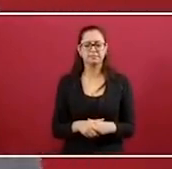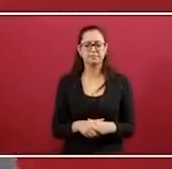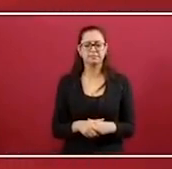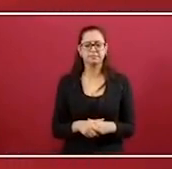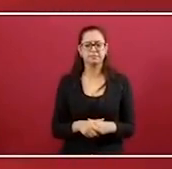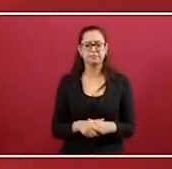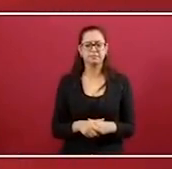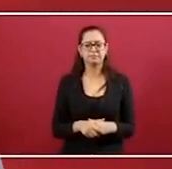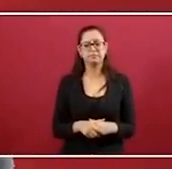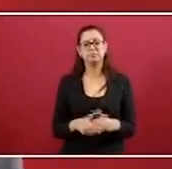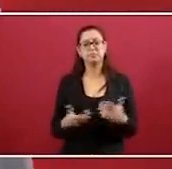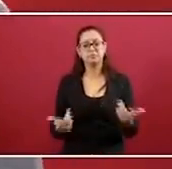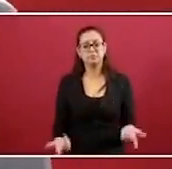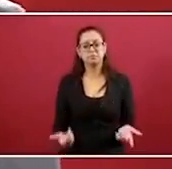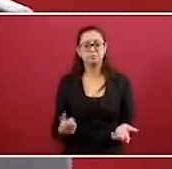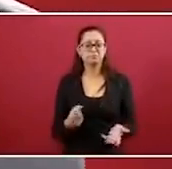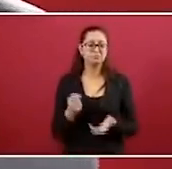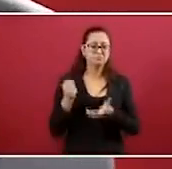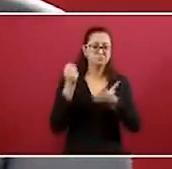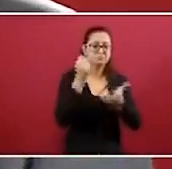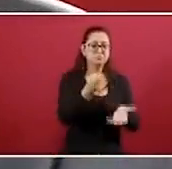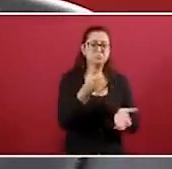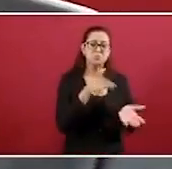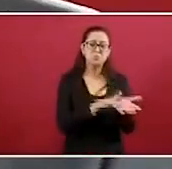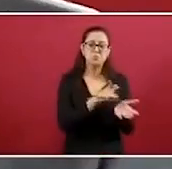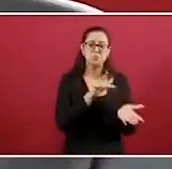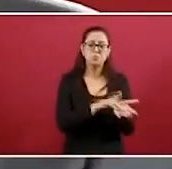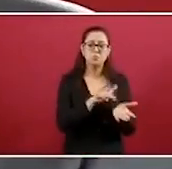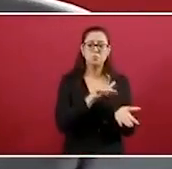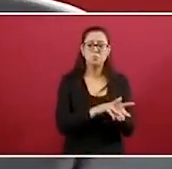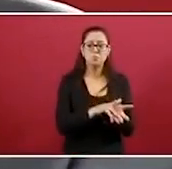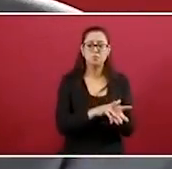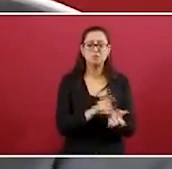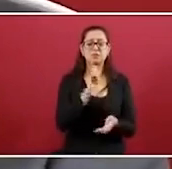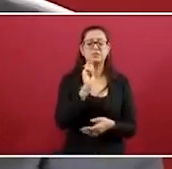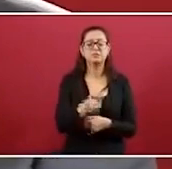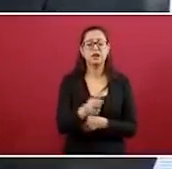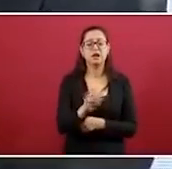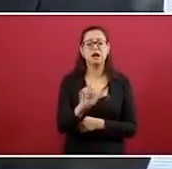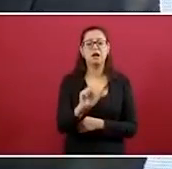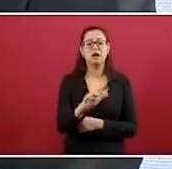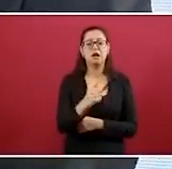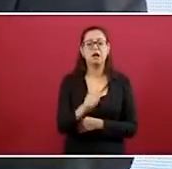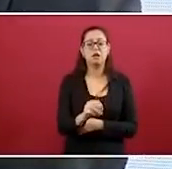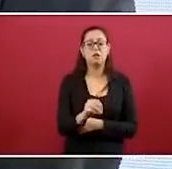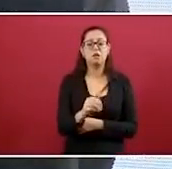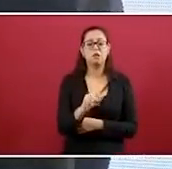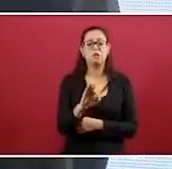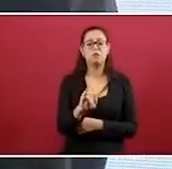pagarles subsidio por un concepto que se llama cargo fijo,